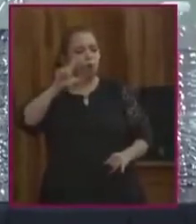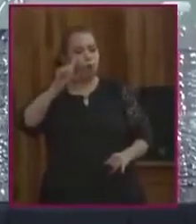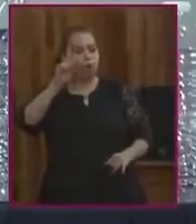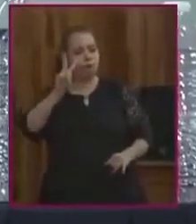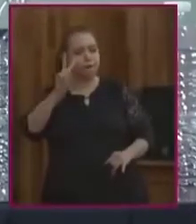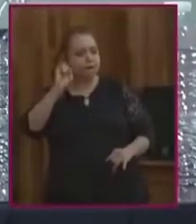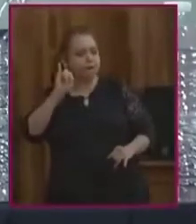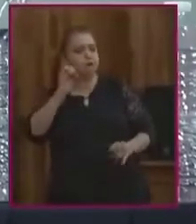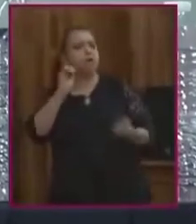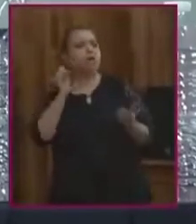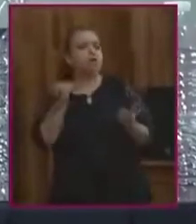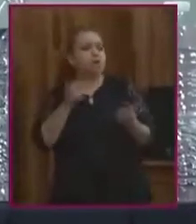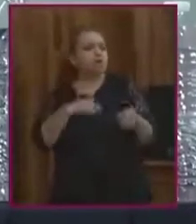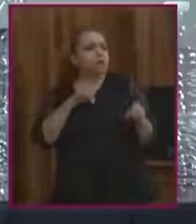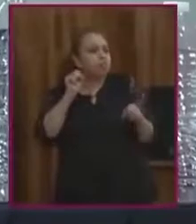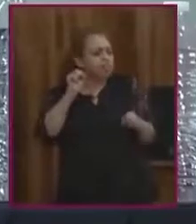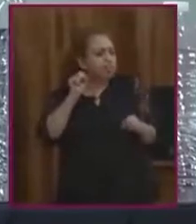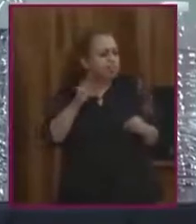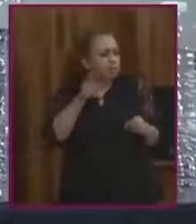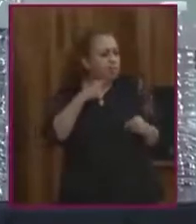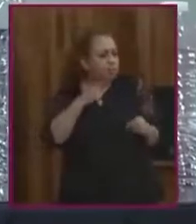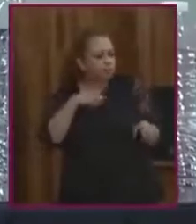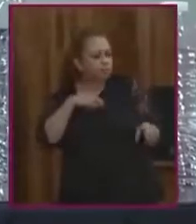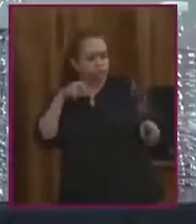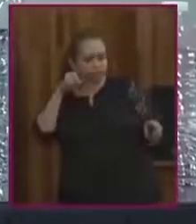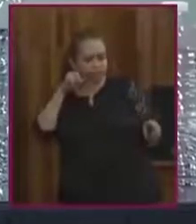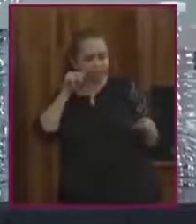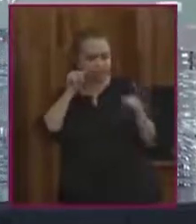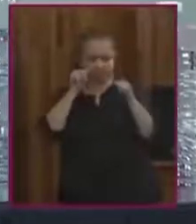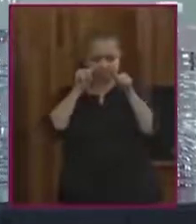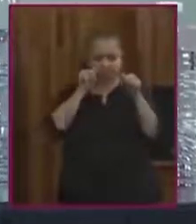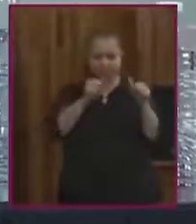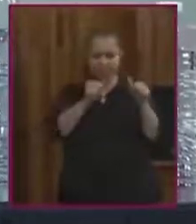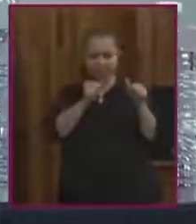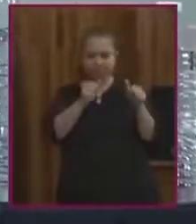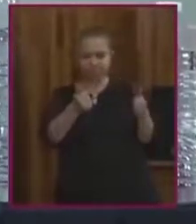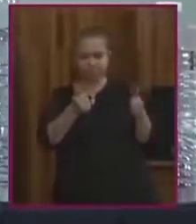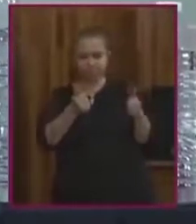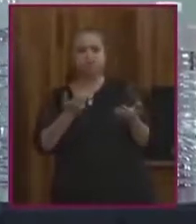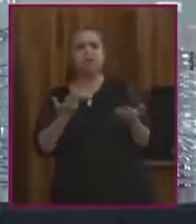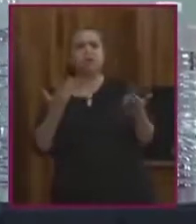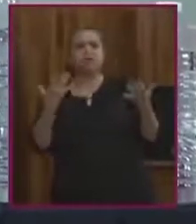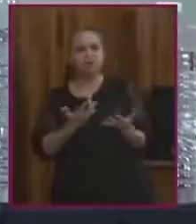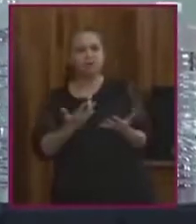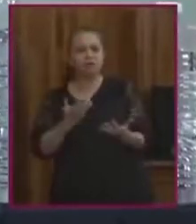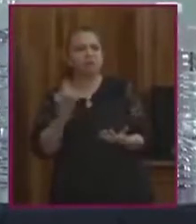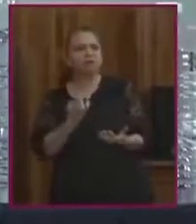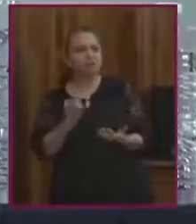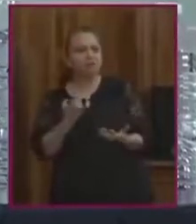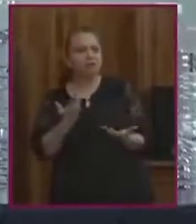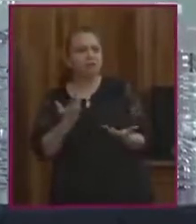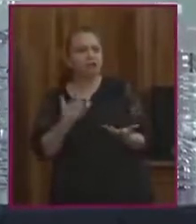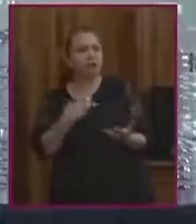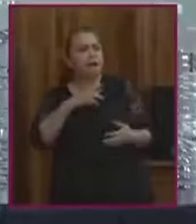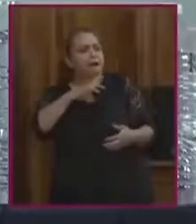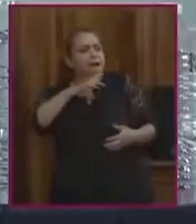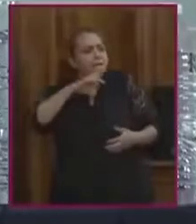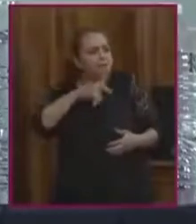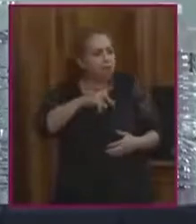apunta, y yo creo que ahí lo subrayo, hacia la mejora de la calidad de